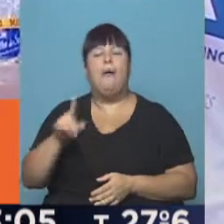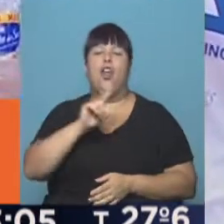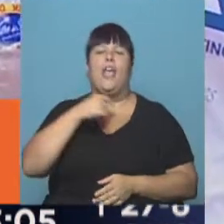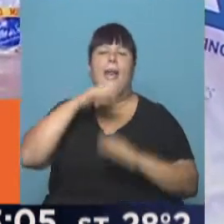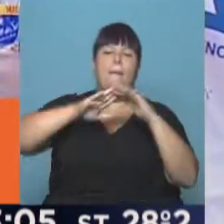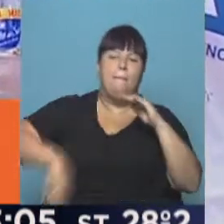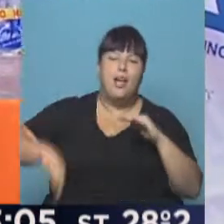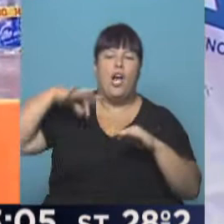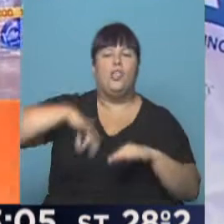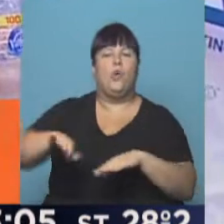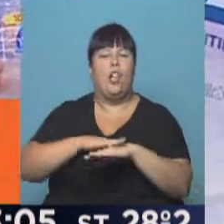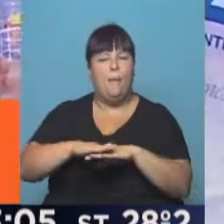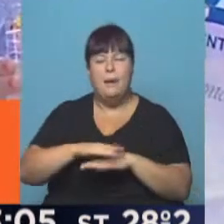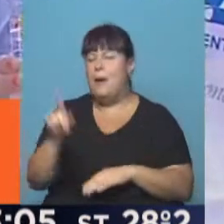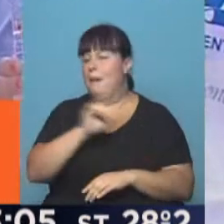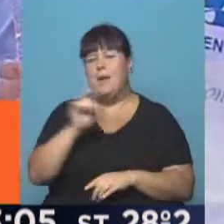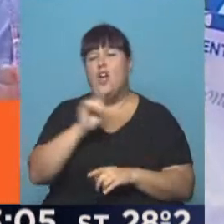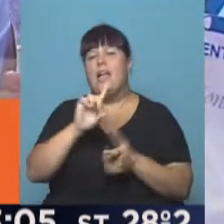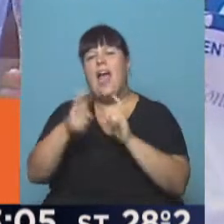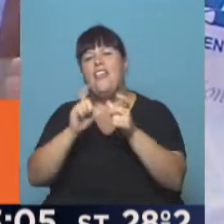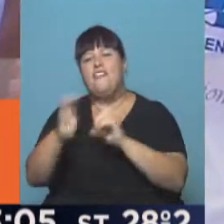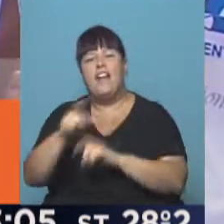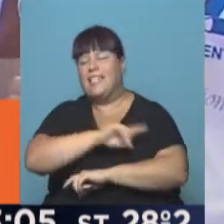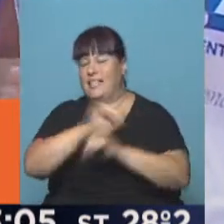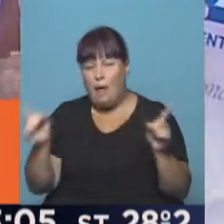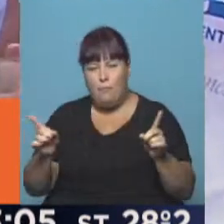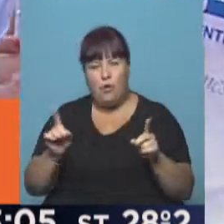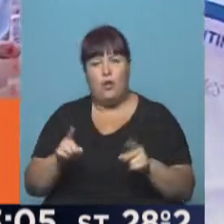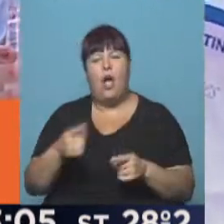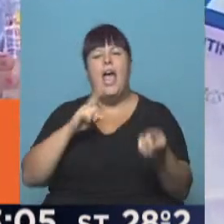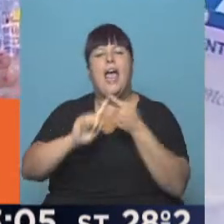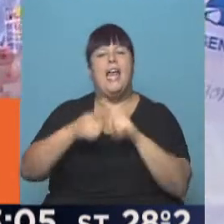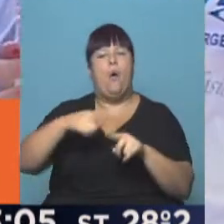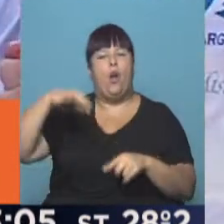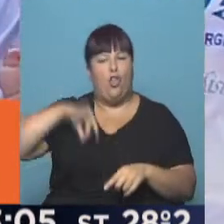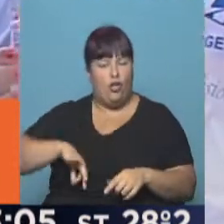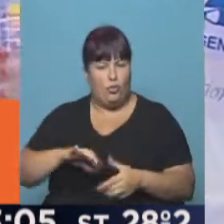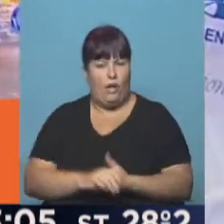quedar debajo del salario mínimo, pero no reemplaza de ninguna manera la paritaria.